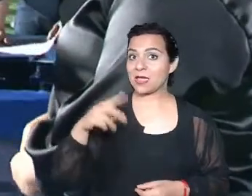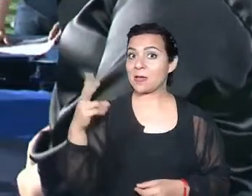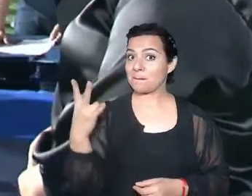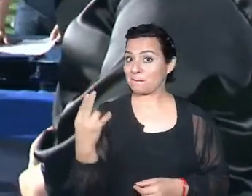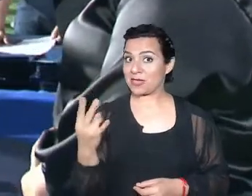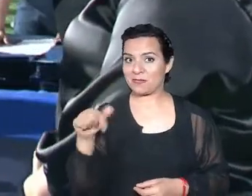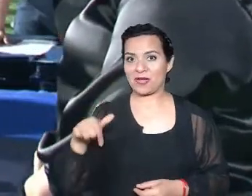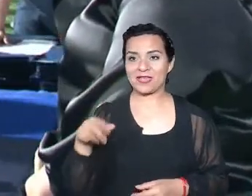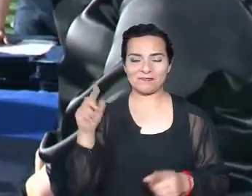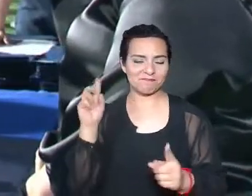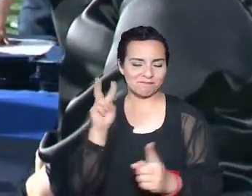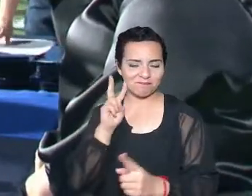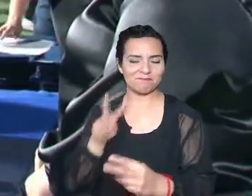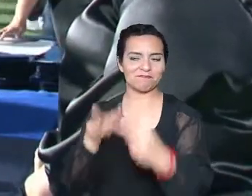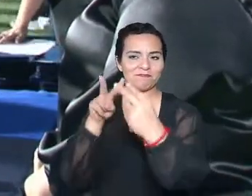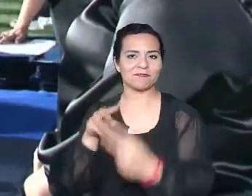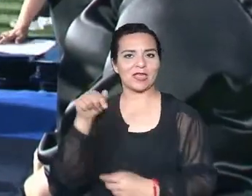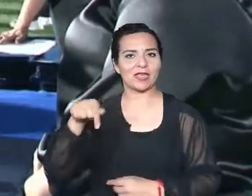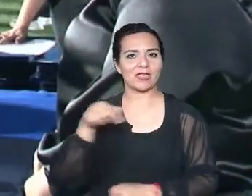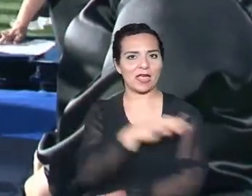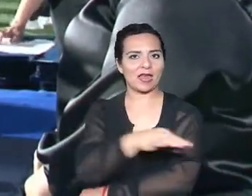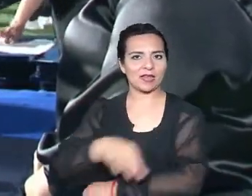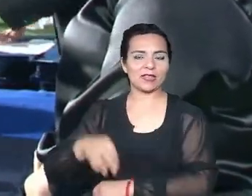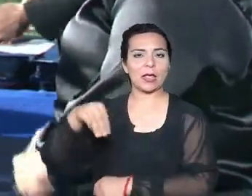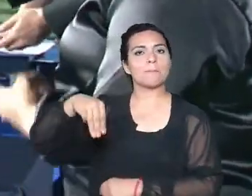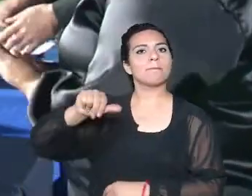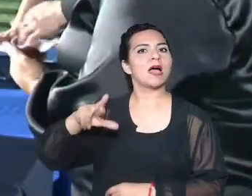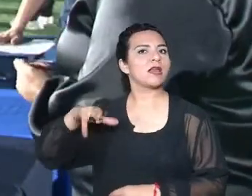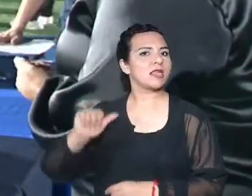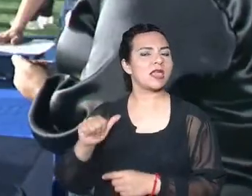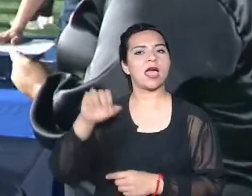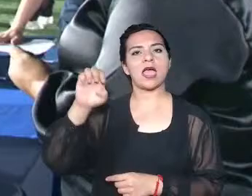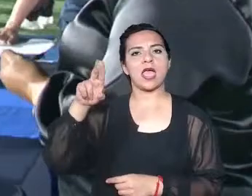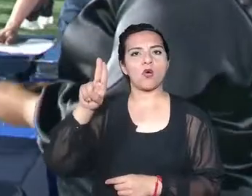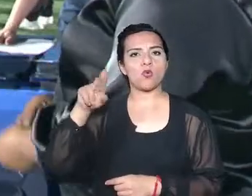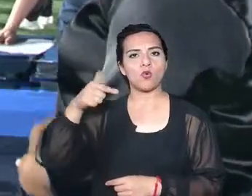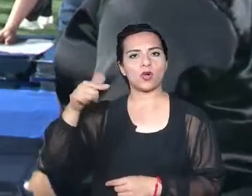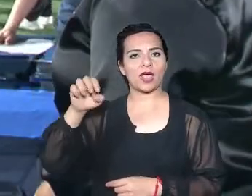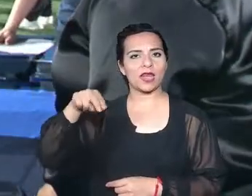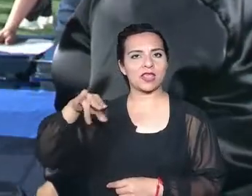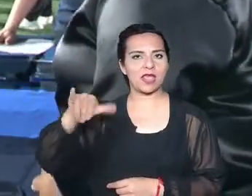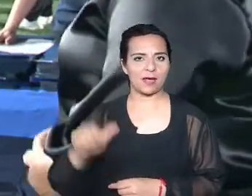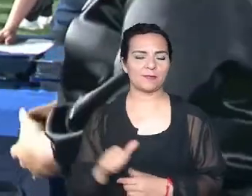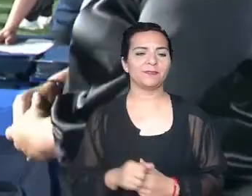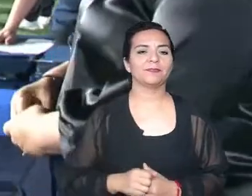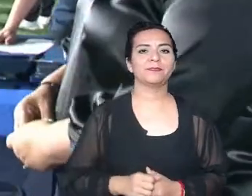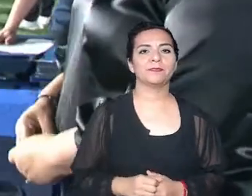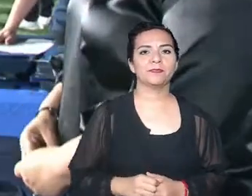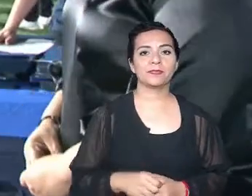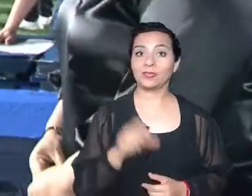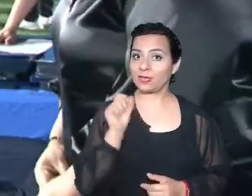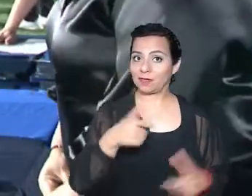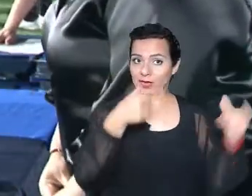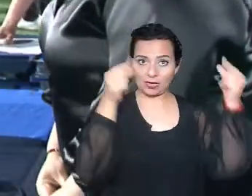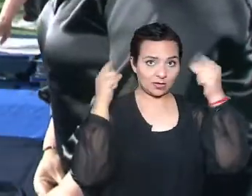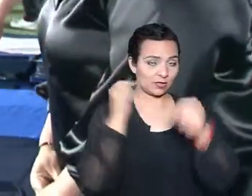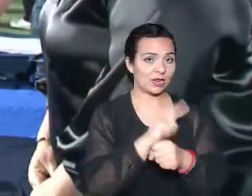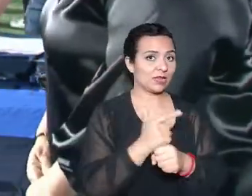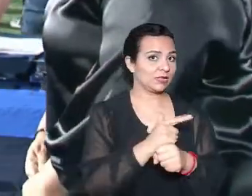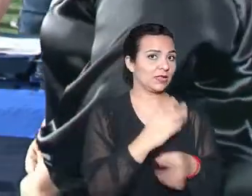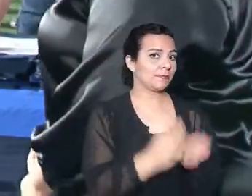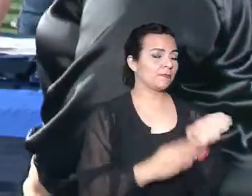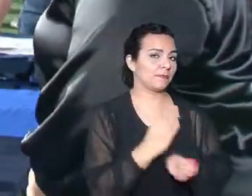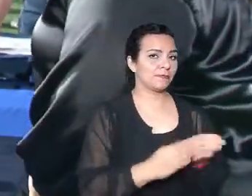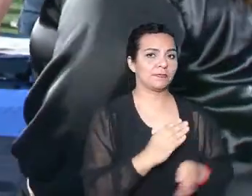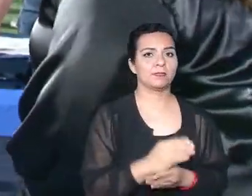directo en el Castro Servín de Arquitectura, María Eugenia Campoy Telles. Es graduante de la licenciatura